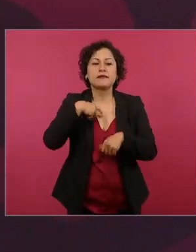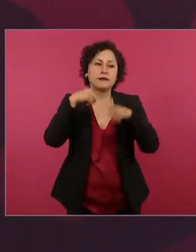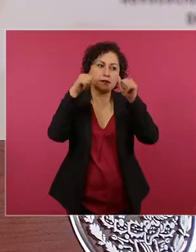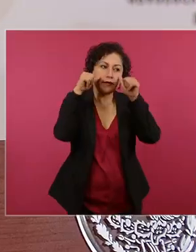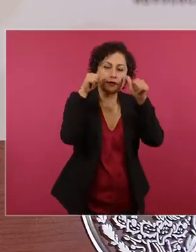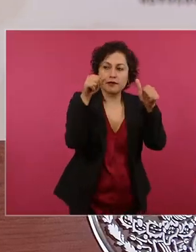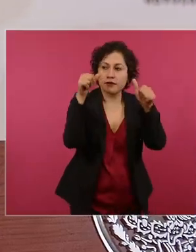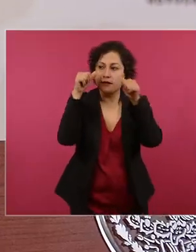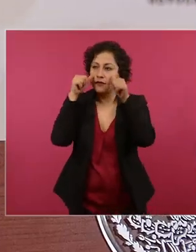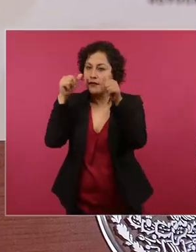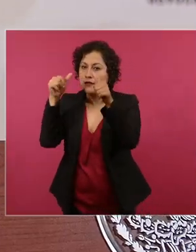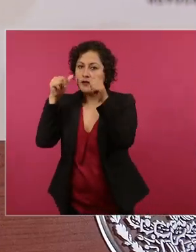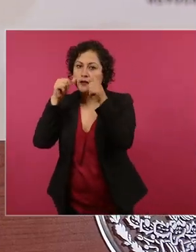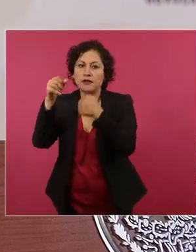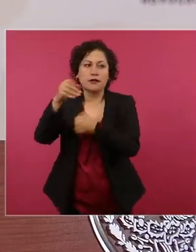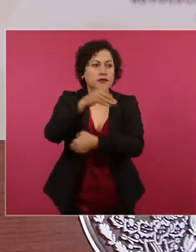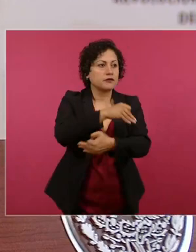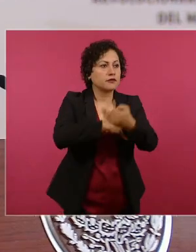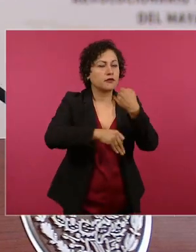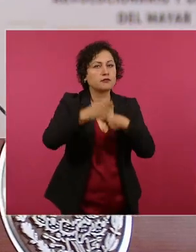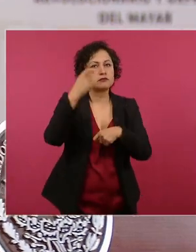ellos sí